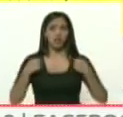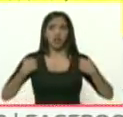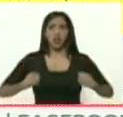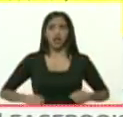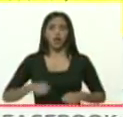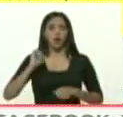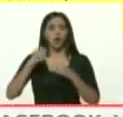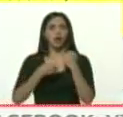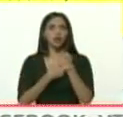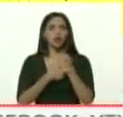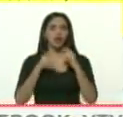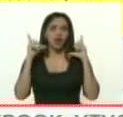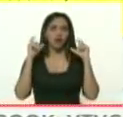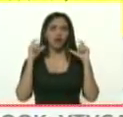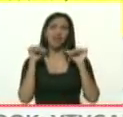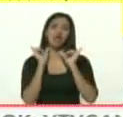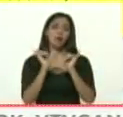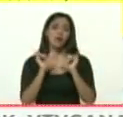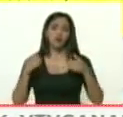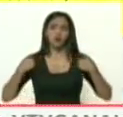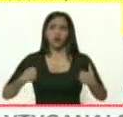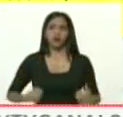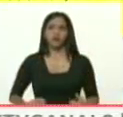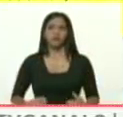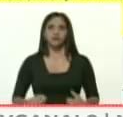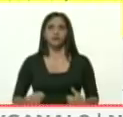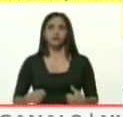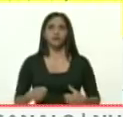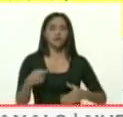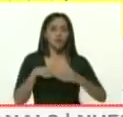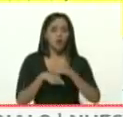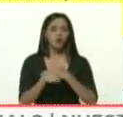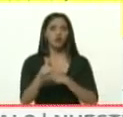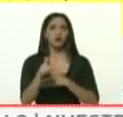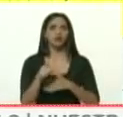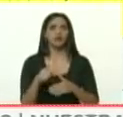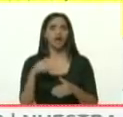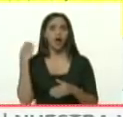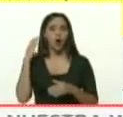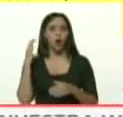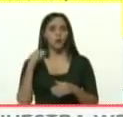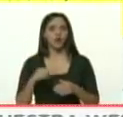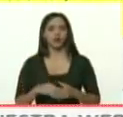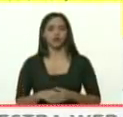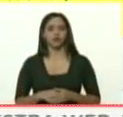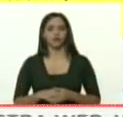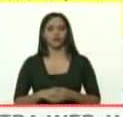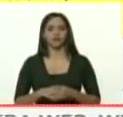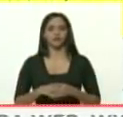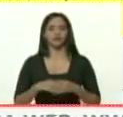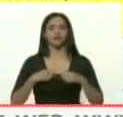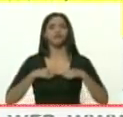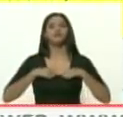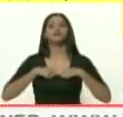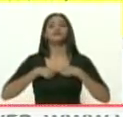Guaidó allí en la fotografía es la misma vestimenta cuando entra a Colombia. Y